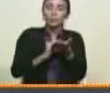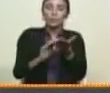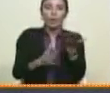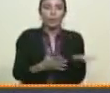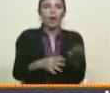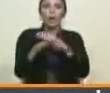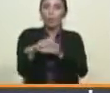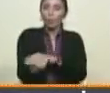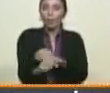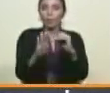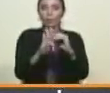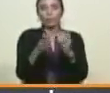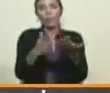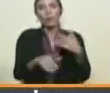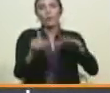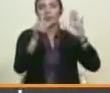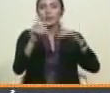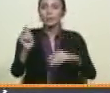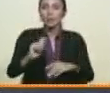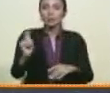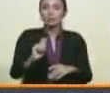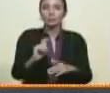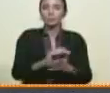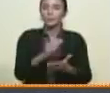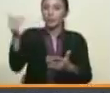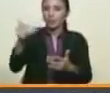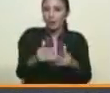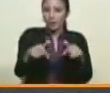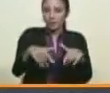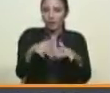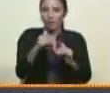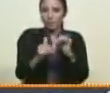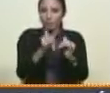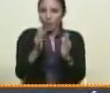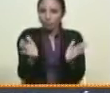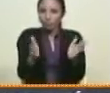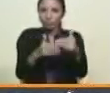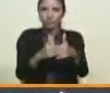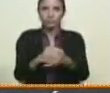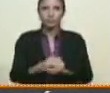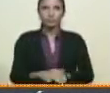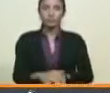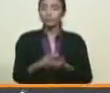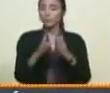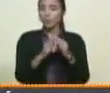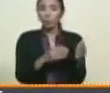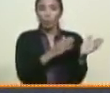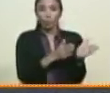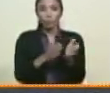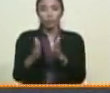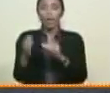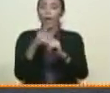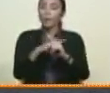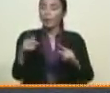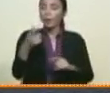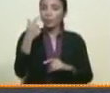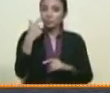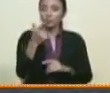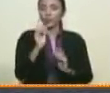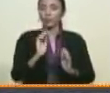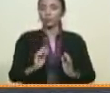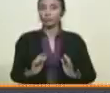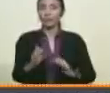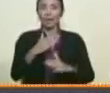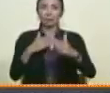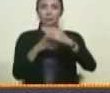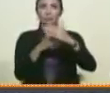tardamos seis meses más para que llegaran las incubadoras con todo su equipamiento pero llegaron nada y nadie nos va a